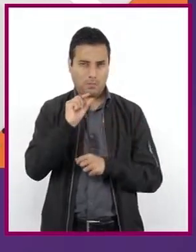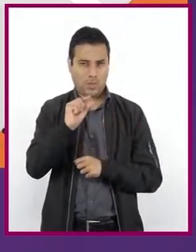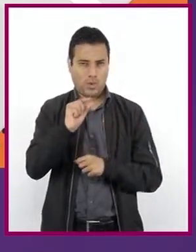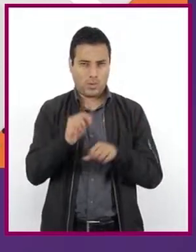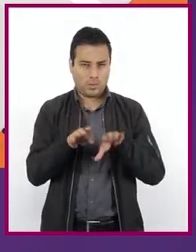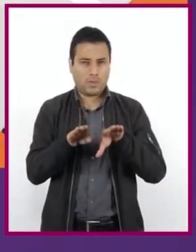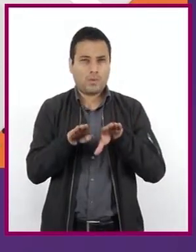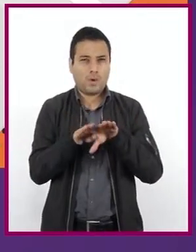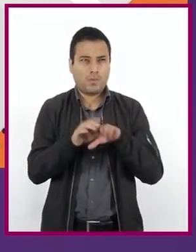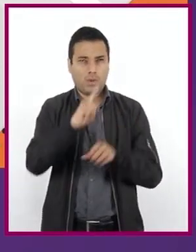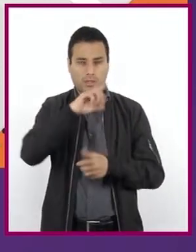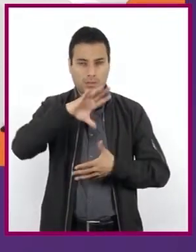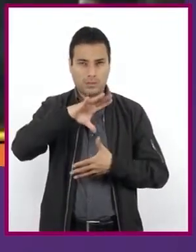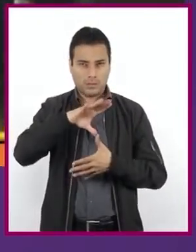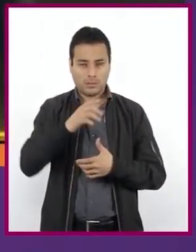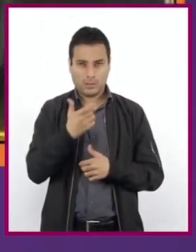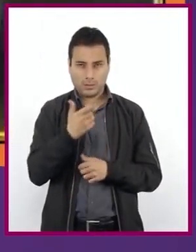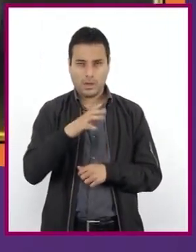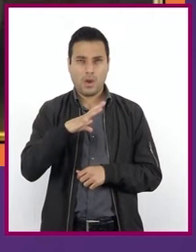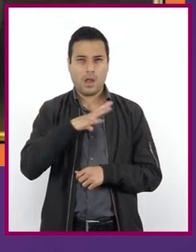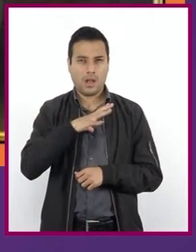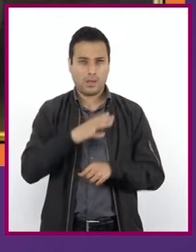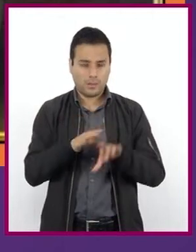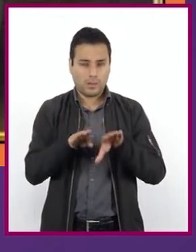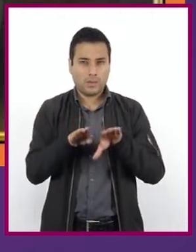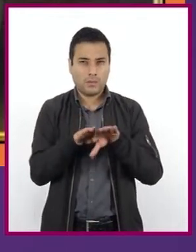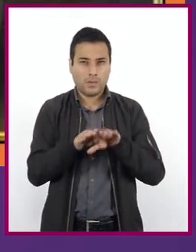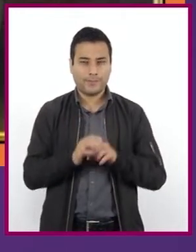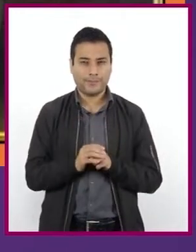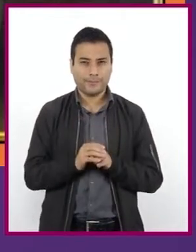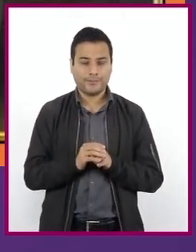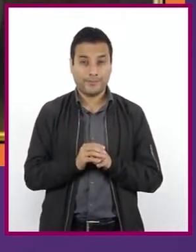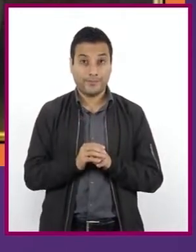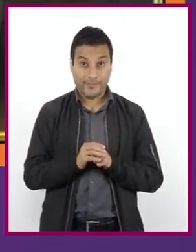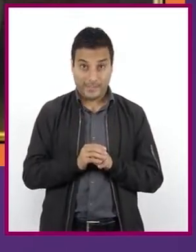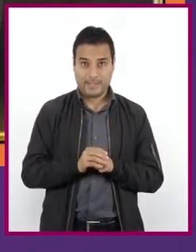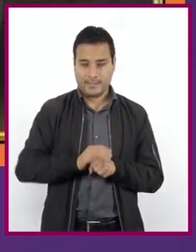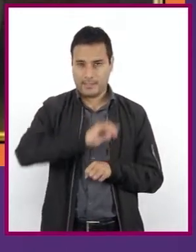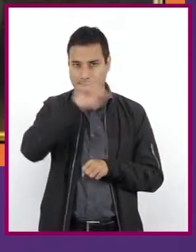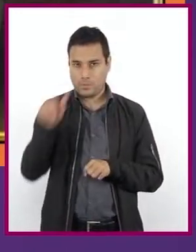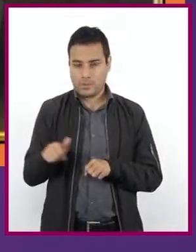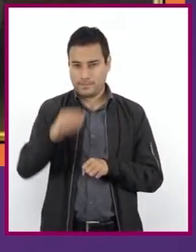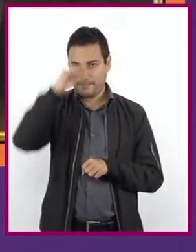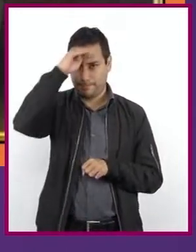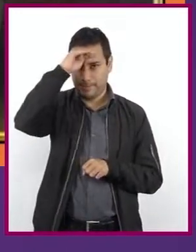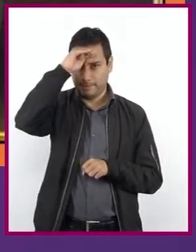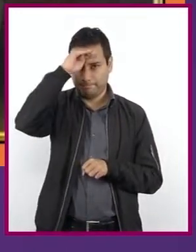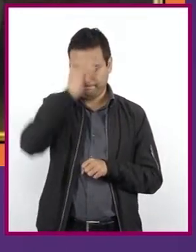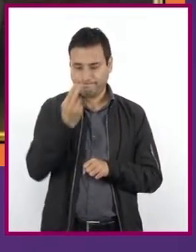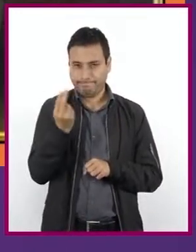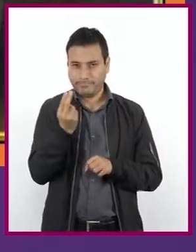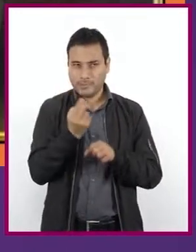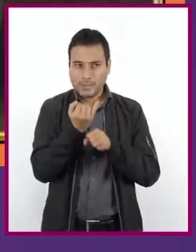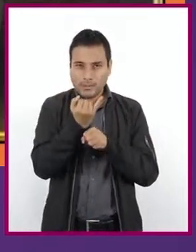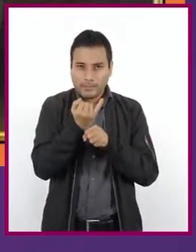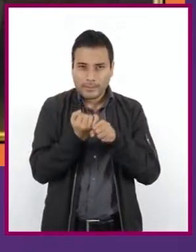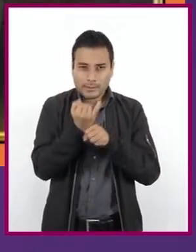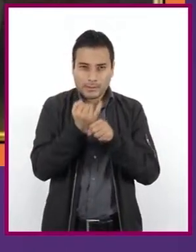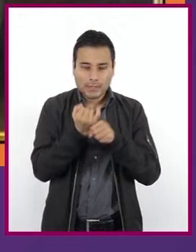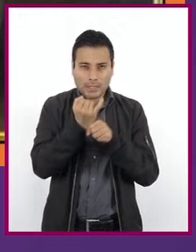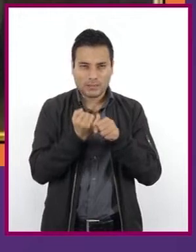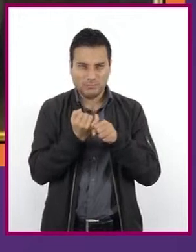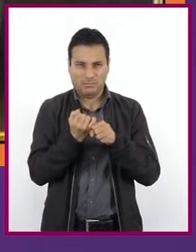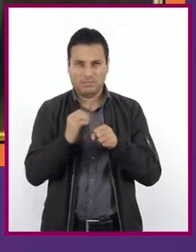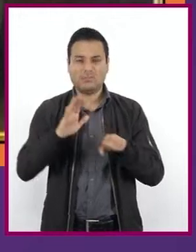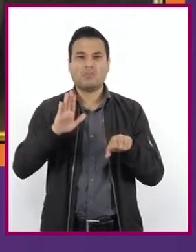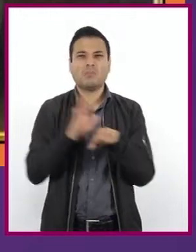rica, Nueva España. Por tanto, consideraron necesario investigar la razón y la